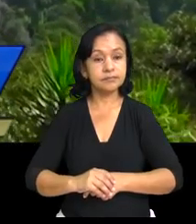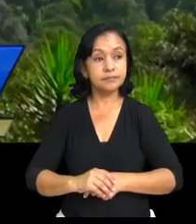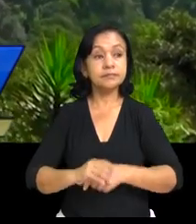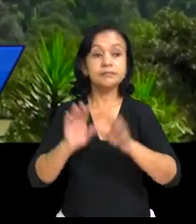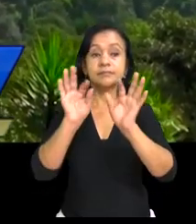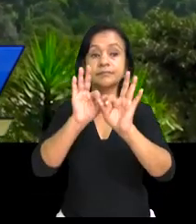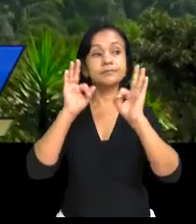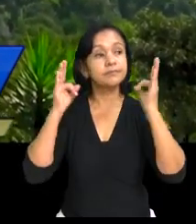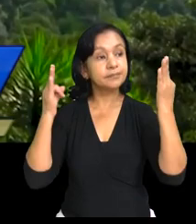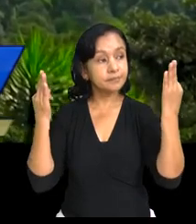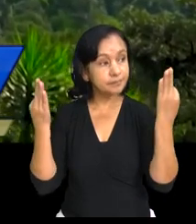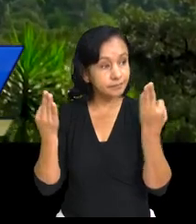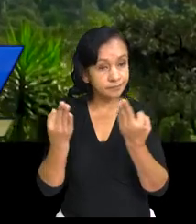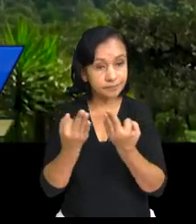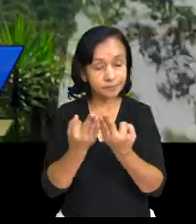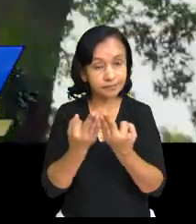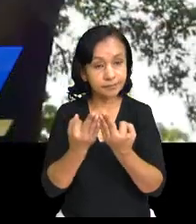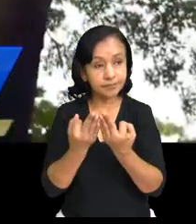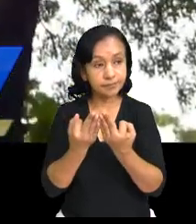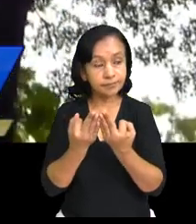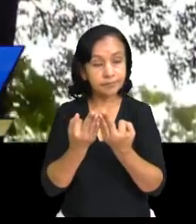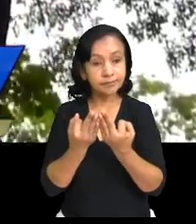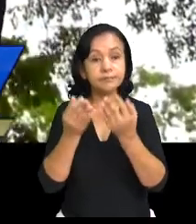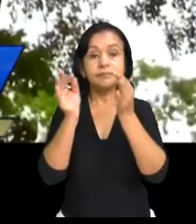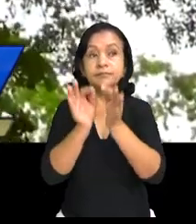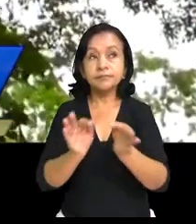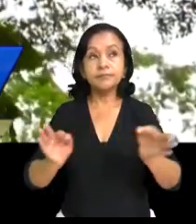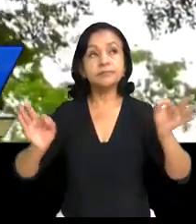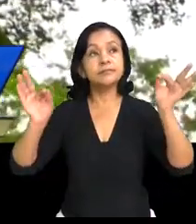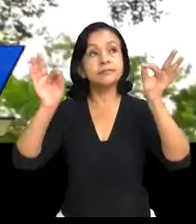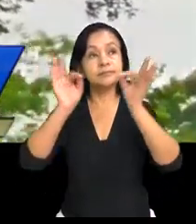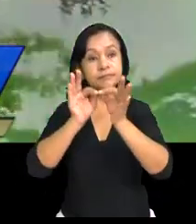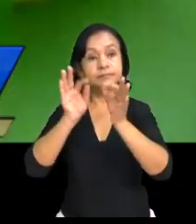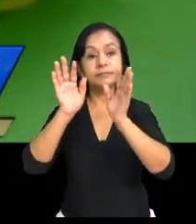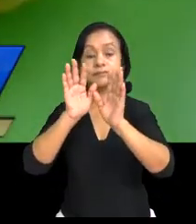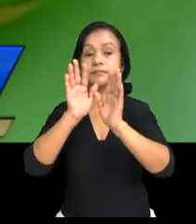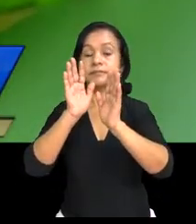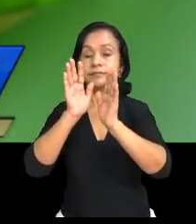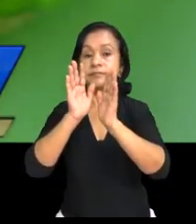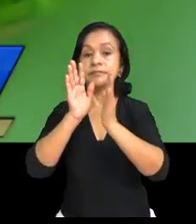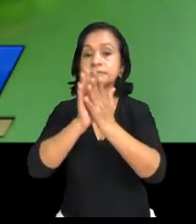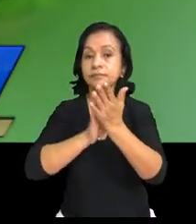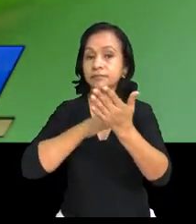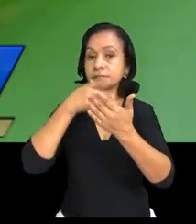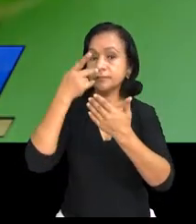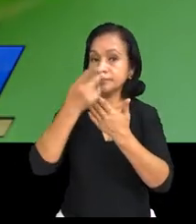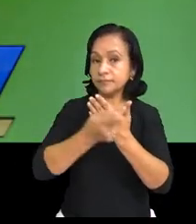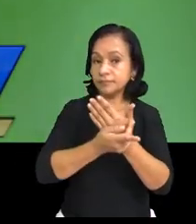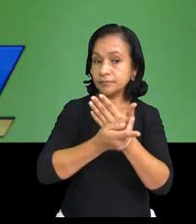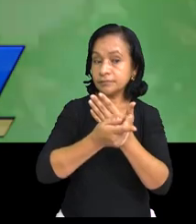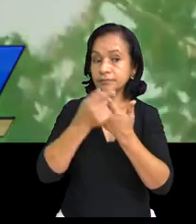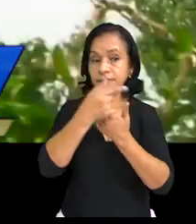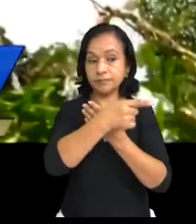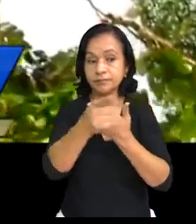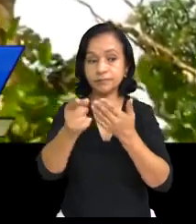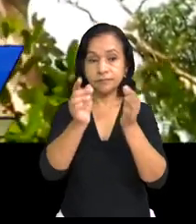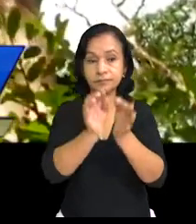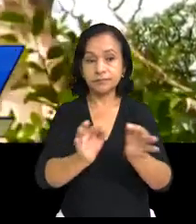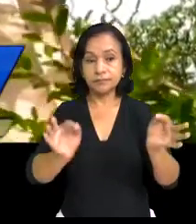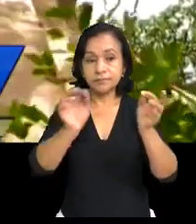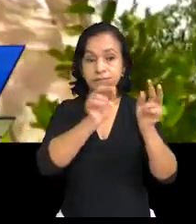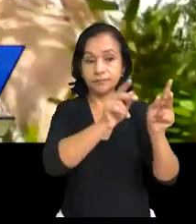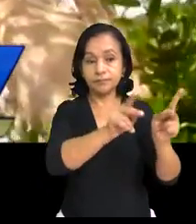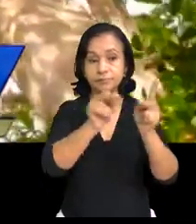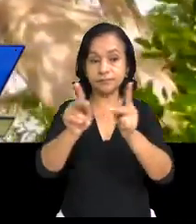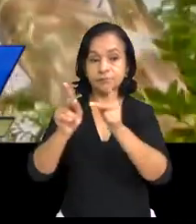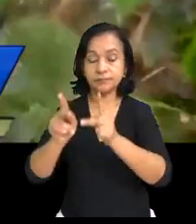Las familias son el elemento fundamental en todo este programa. En primer lugar, porque ellos son los sujetos principales. El programa